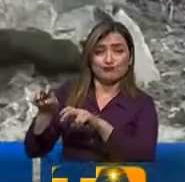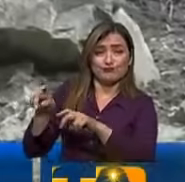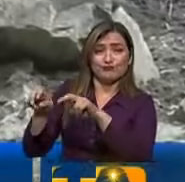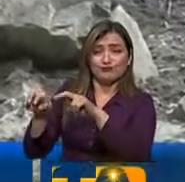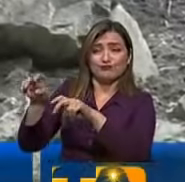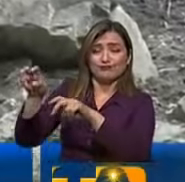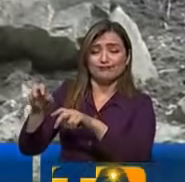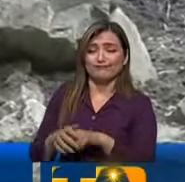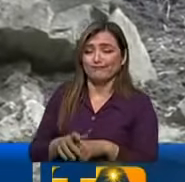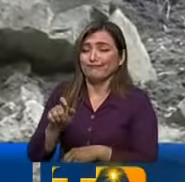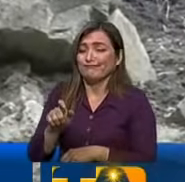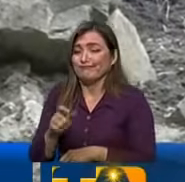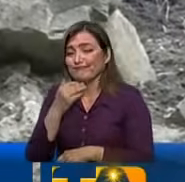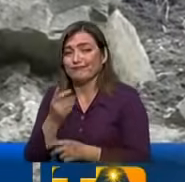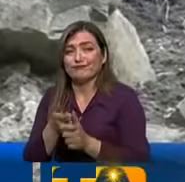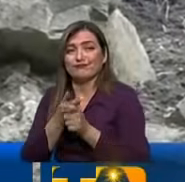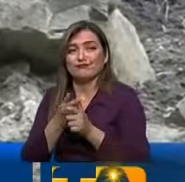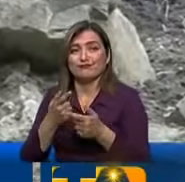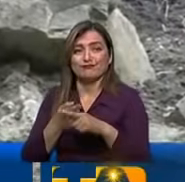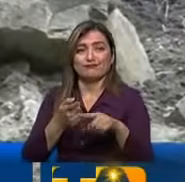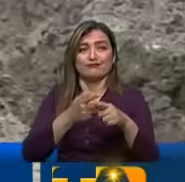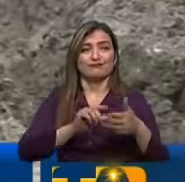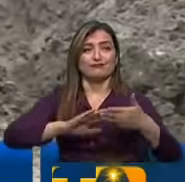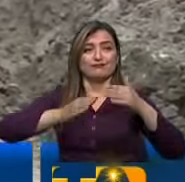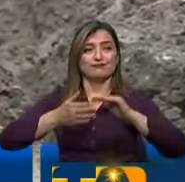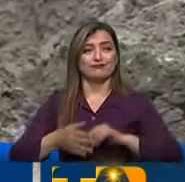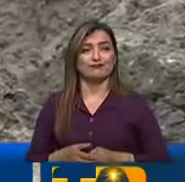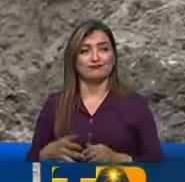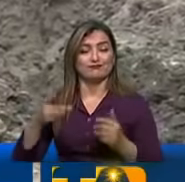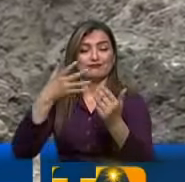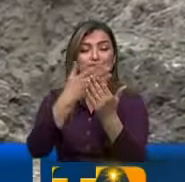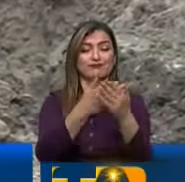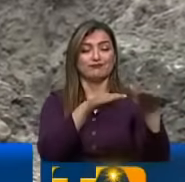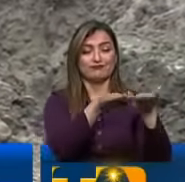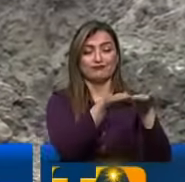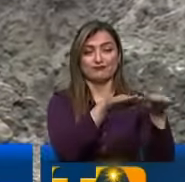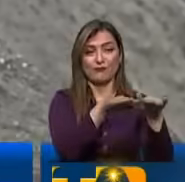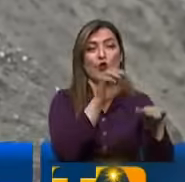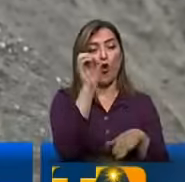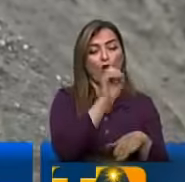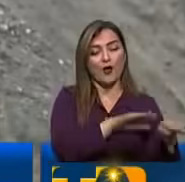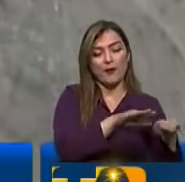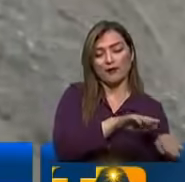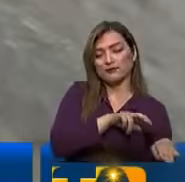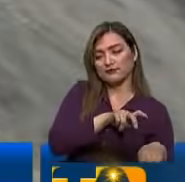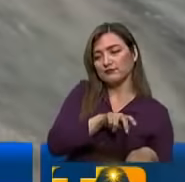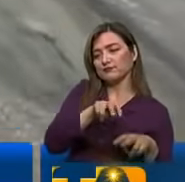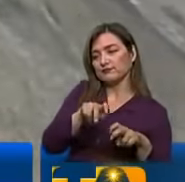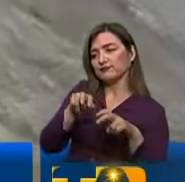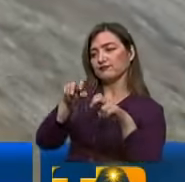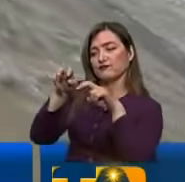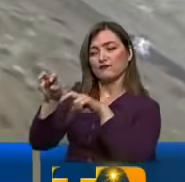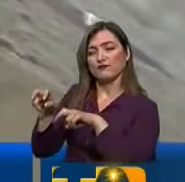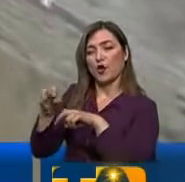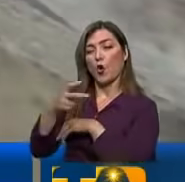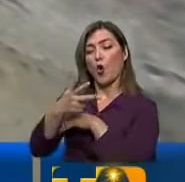necesidad tienen que trasladarse desde varias comunidades cercanas hacia la ciudad Ibarra o viceversa. El gran deslizamiento lleva ya más